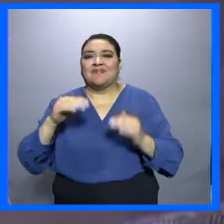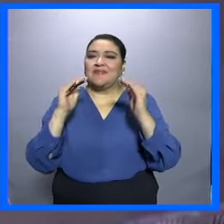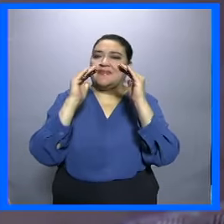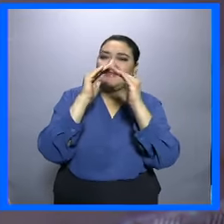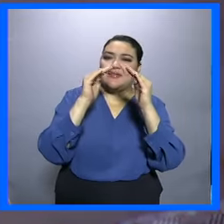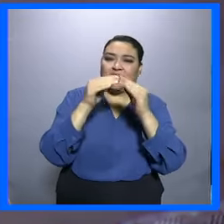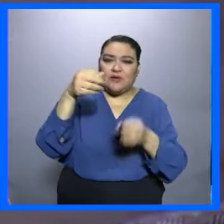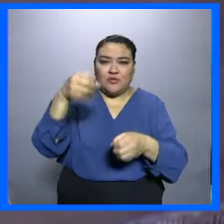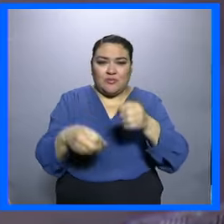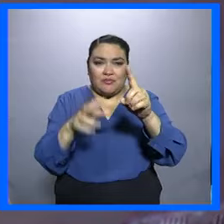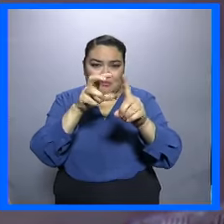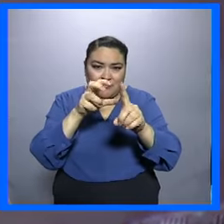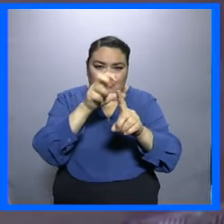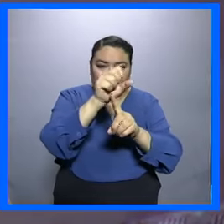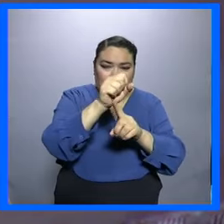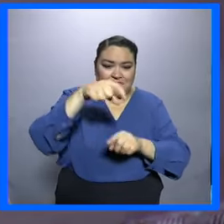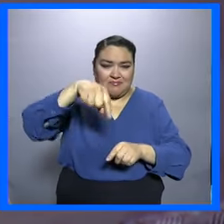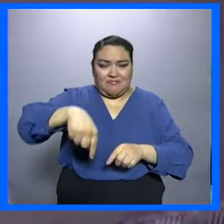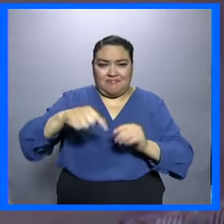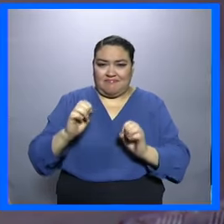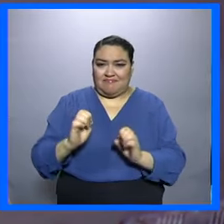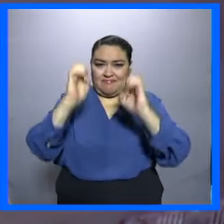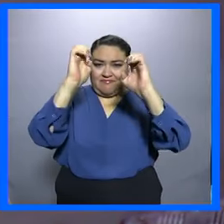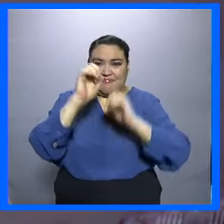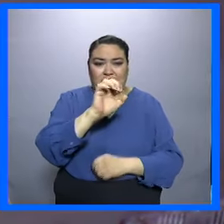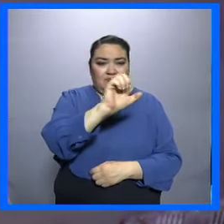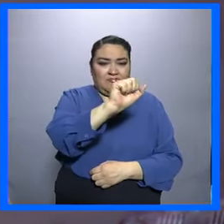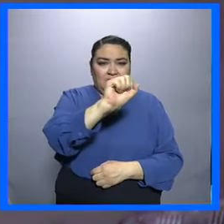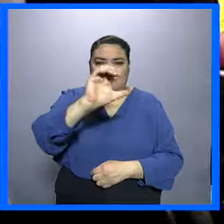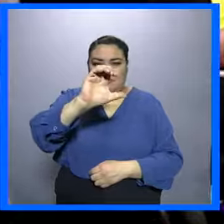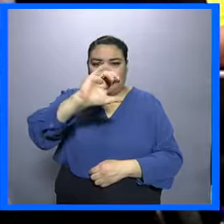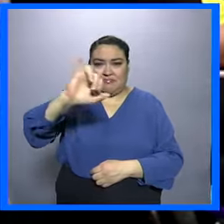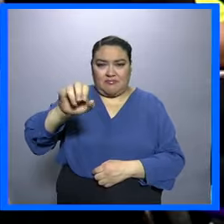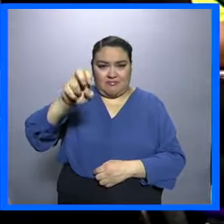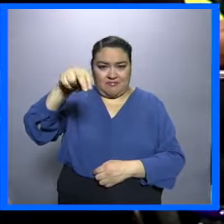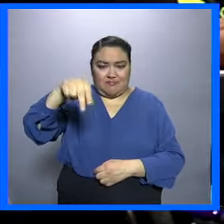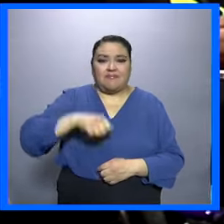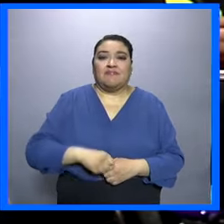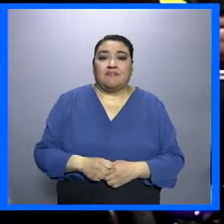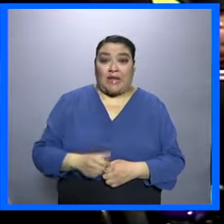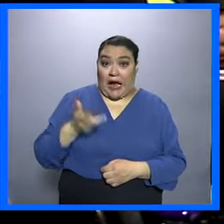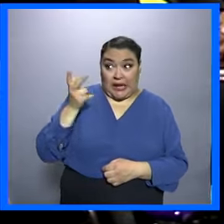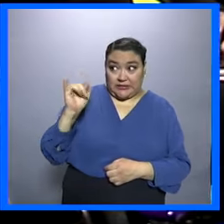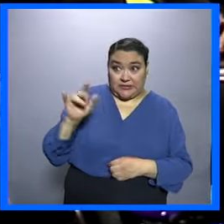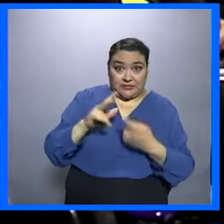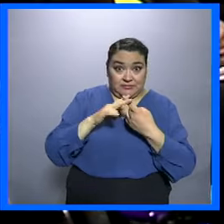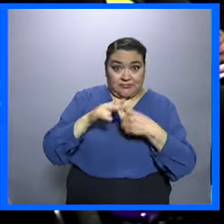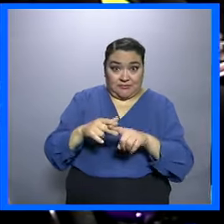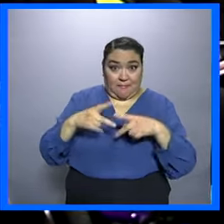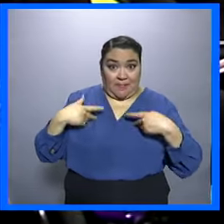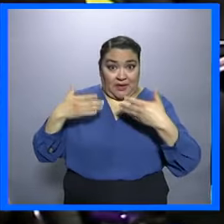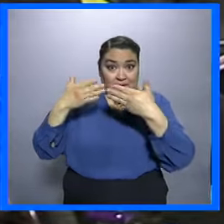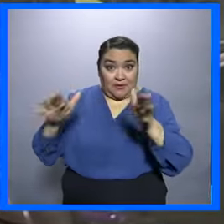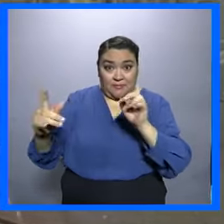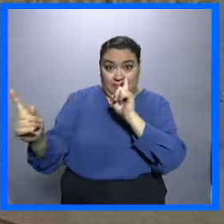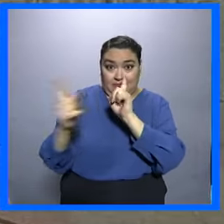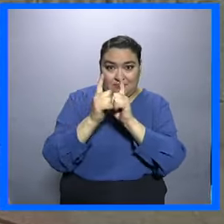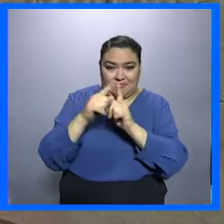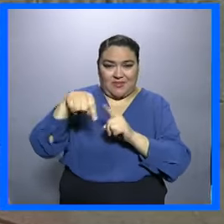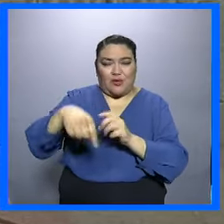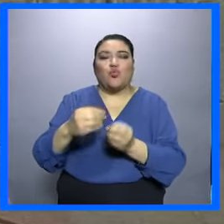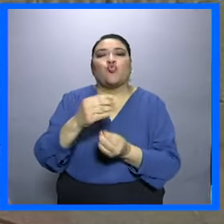Justicia, al edificio sede de la Suprema Corte de Justicia de la Nación. Así comenzó la primera audiencia pública de la nueva Suprema